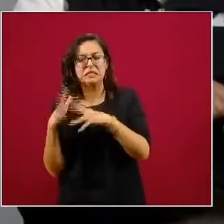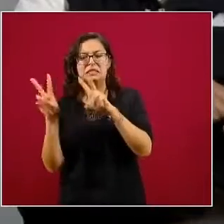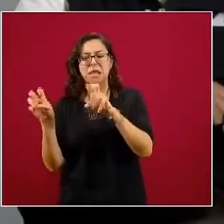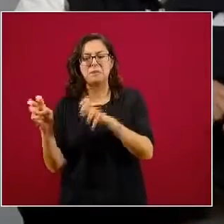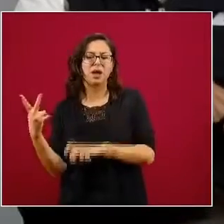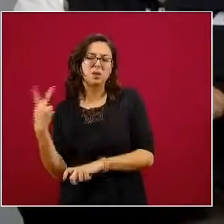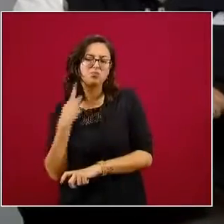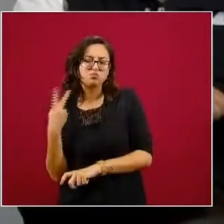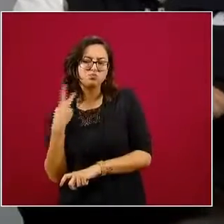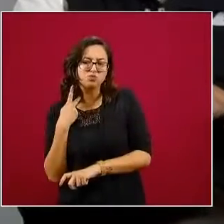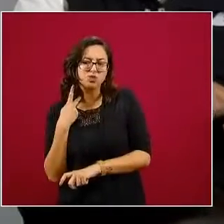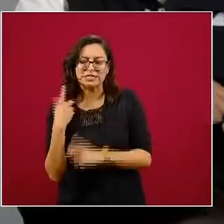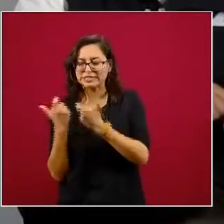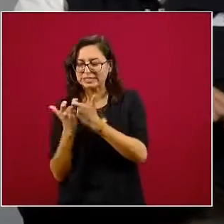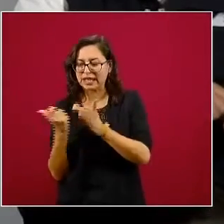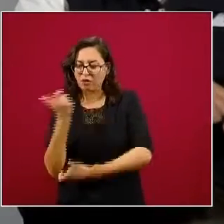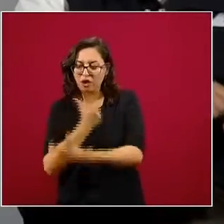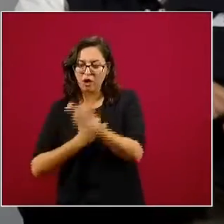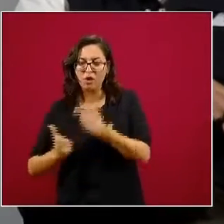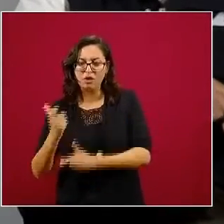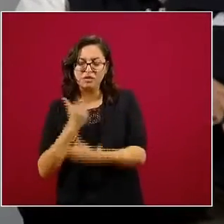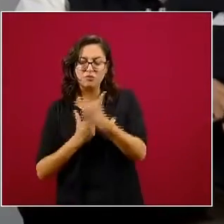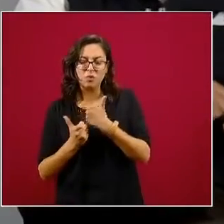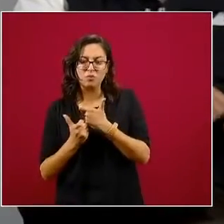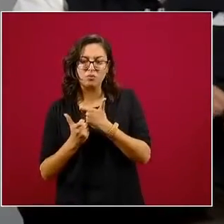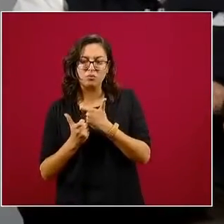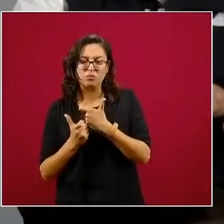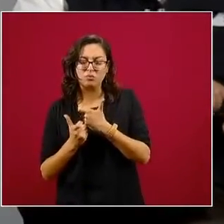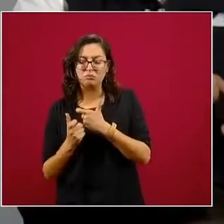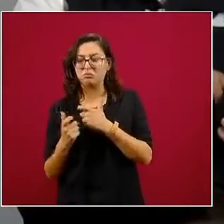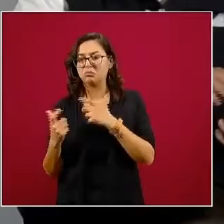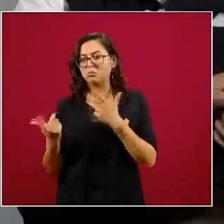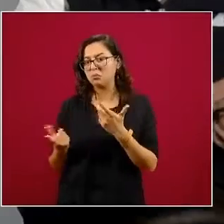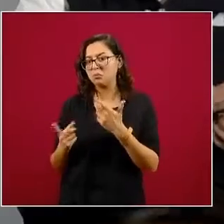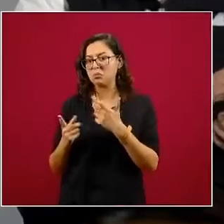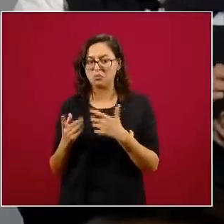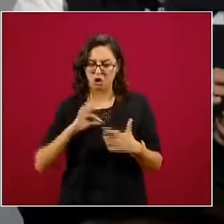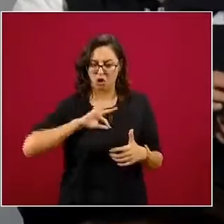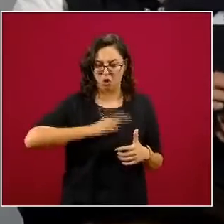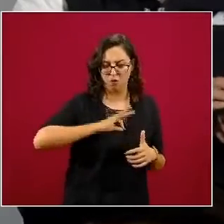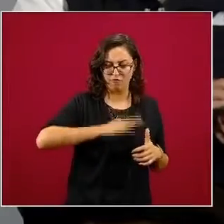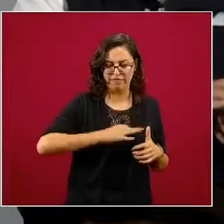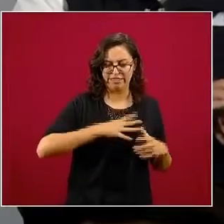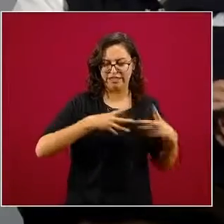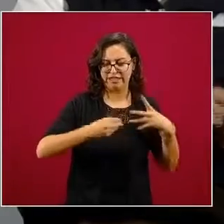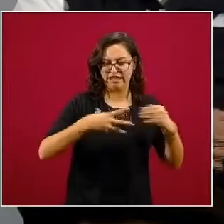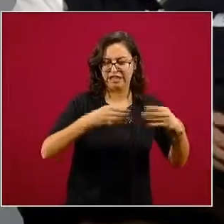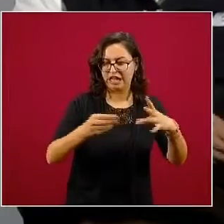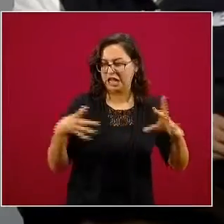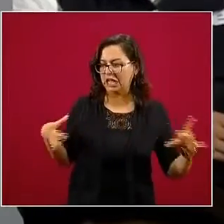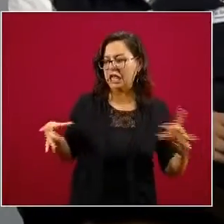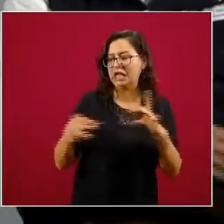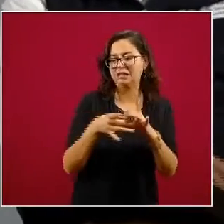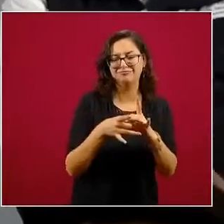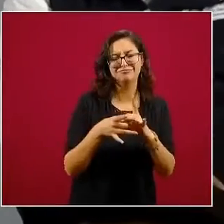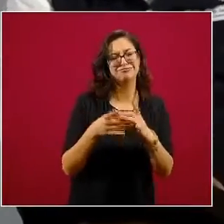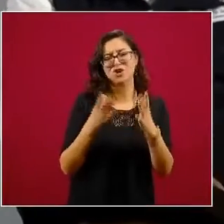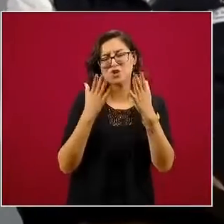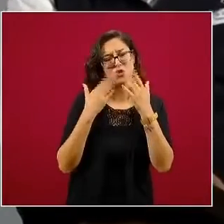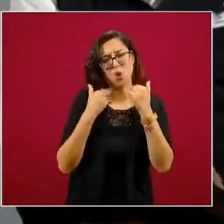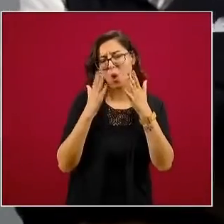fácil tratar de identificar en el otro, en este caso un otro que es una persona, el desfogue de esas